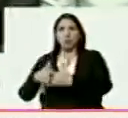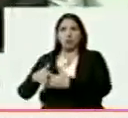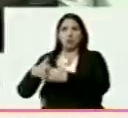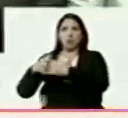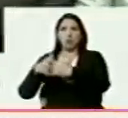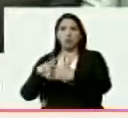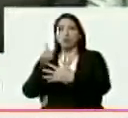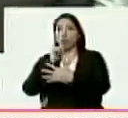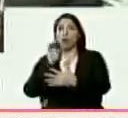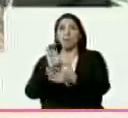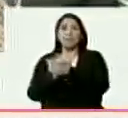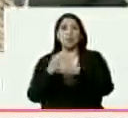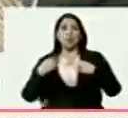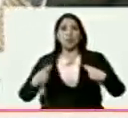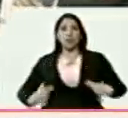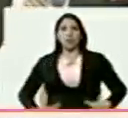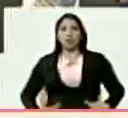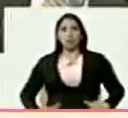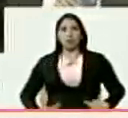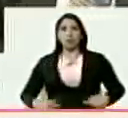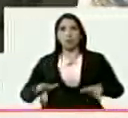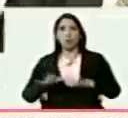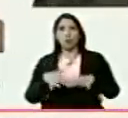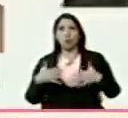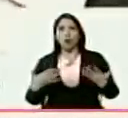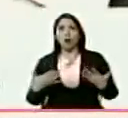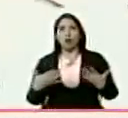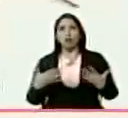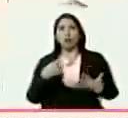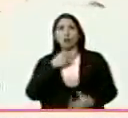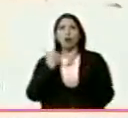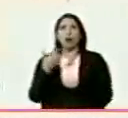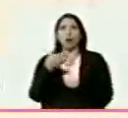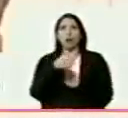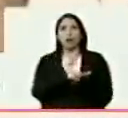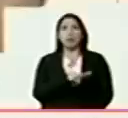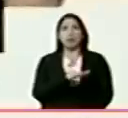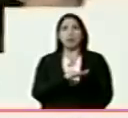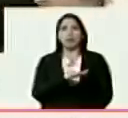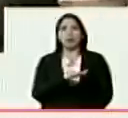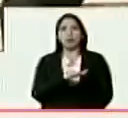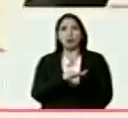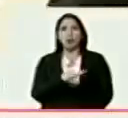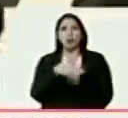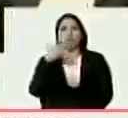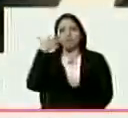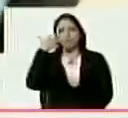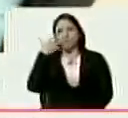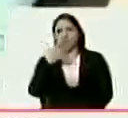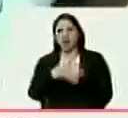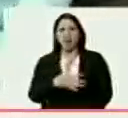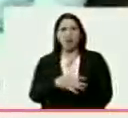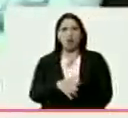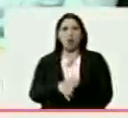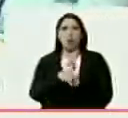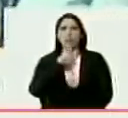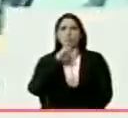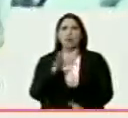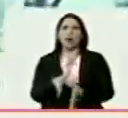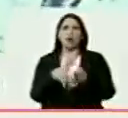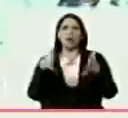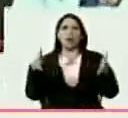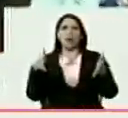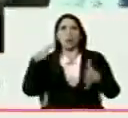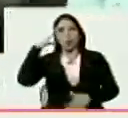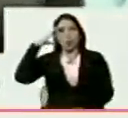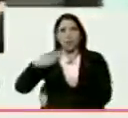enemigos de la humanidad, cuando han asesinado en forma fría y directa al gran